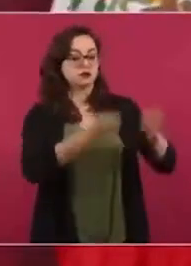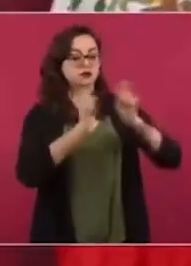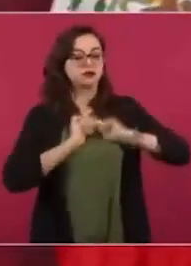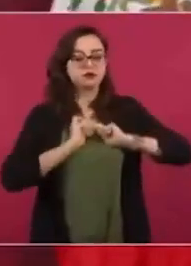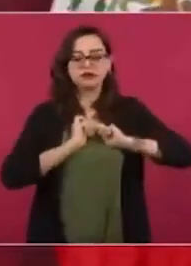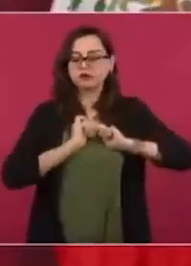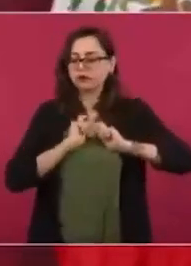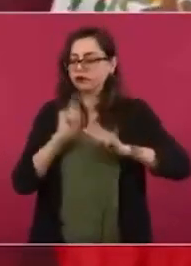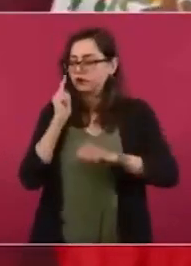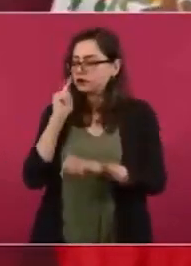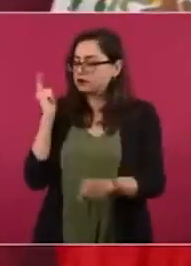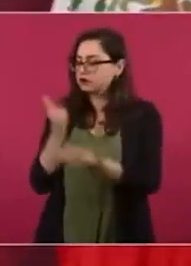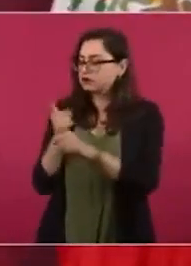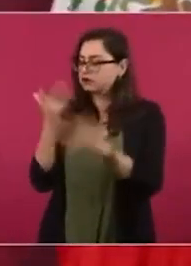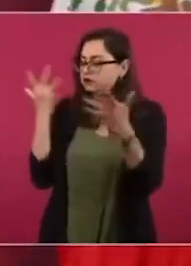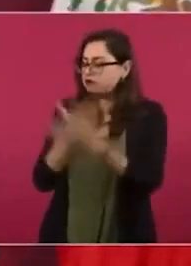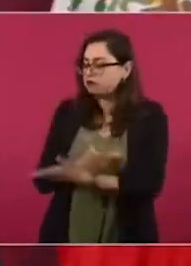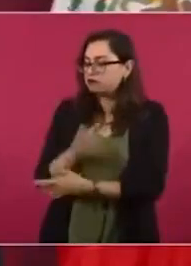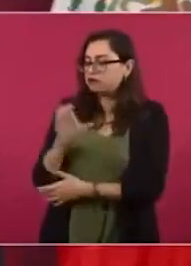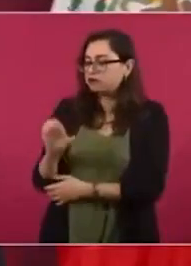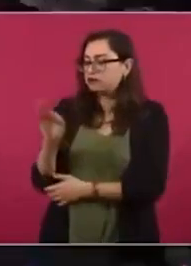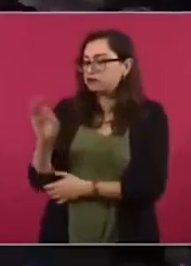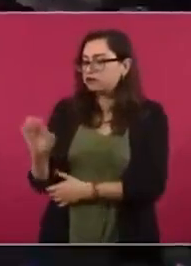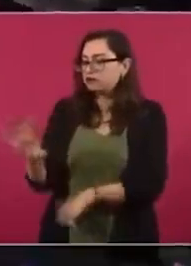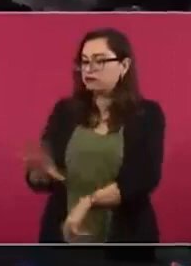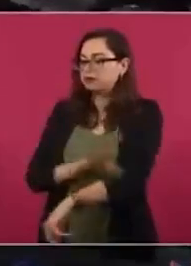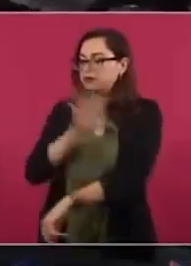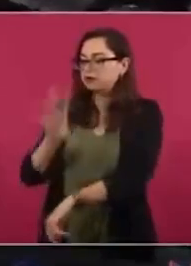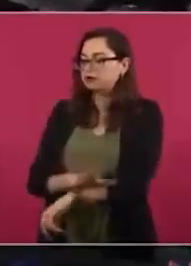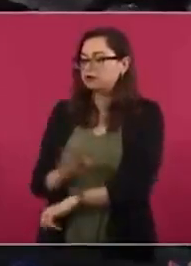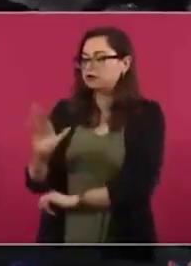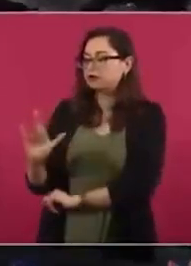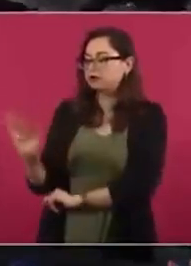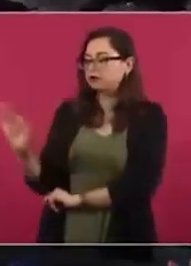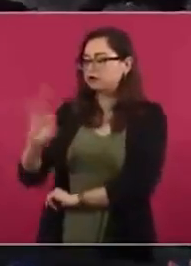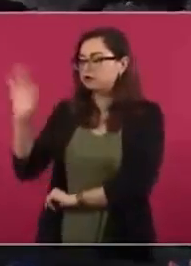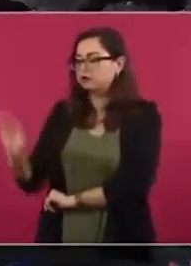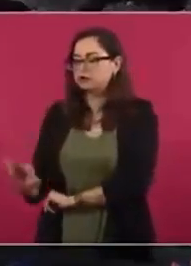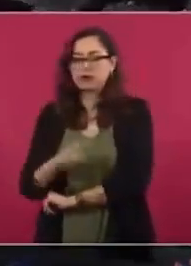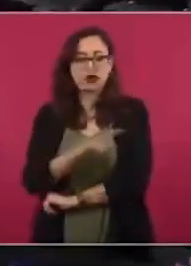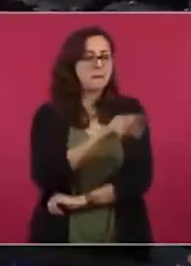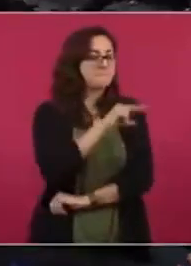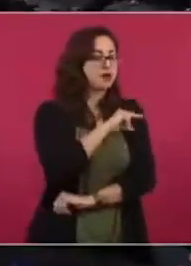50% de la energía eléctrica, el otro 50% ya los particulares.